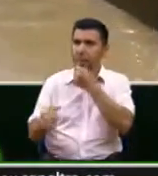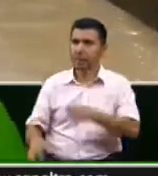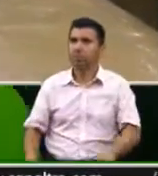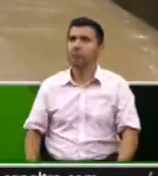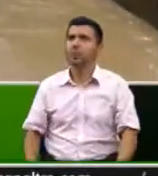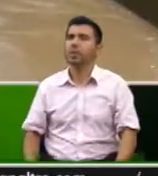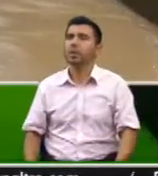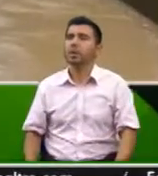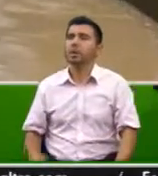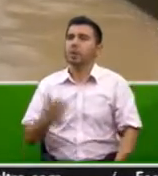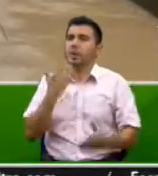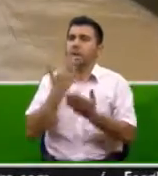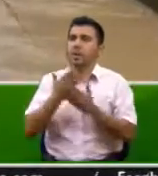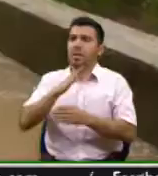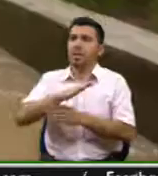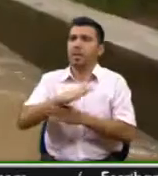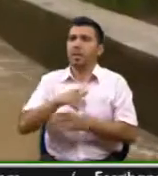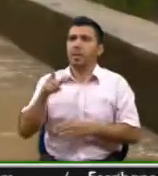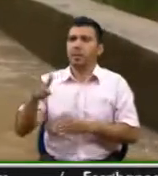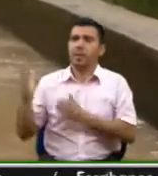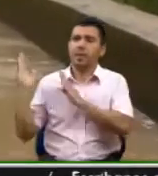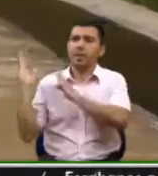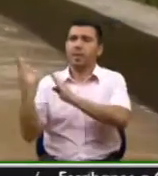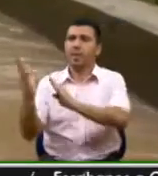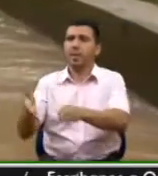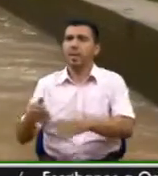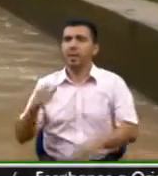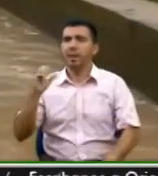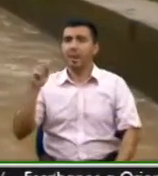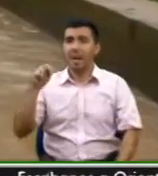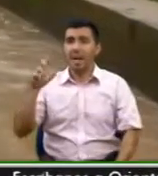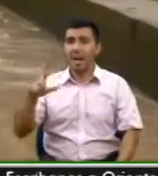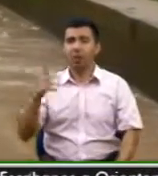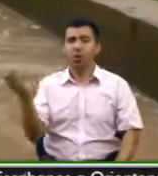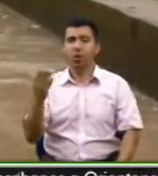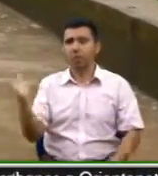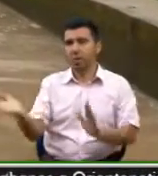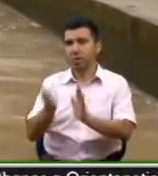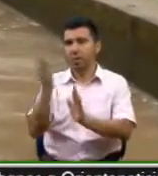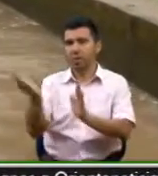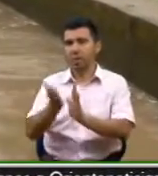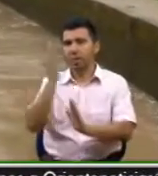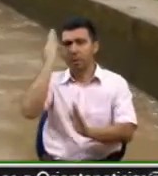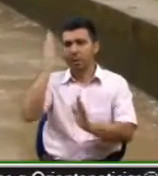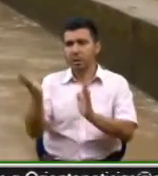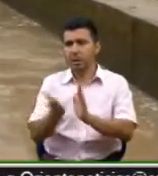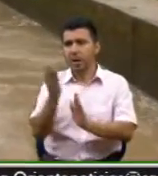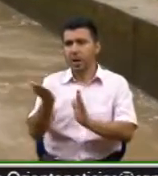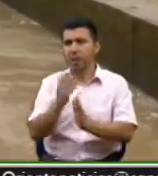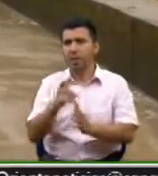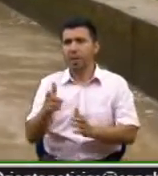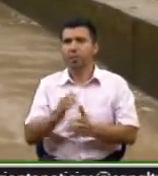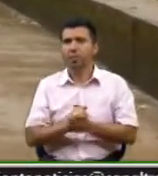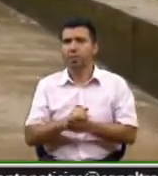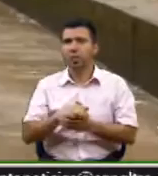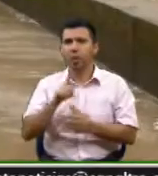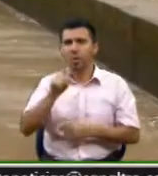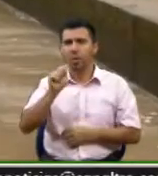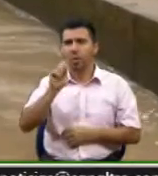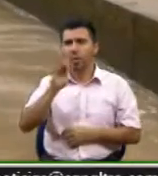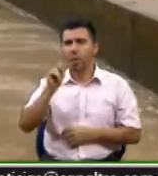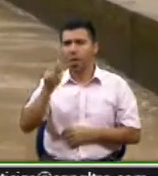Hola, buenas tardes. Nos encontramos en la canal que alimenta la represa La Cemento y fue justo aquí en donde el cuerpo del menor Fabián Rojas, de 17